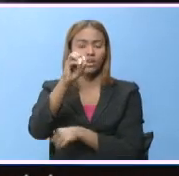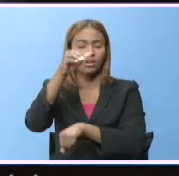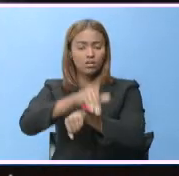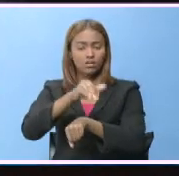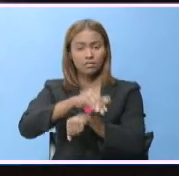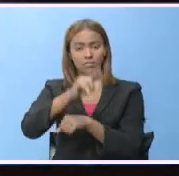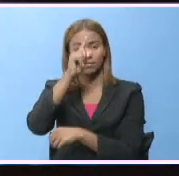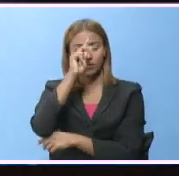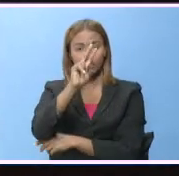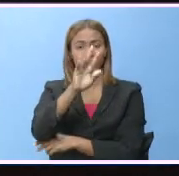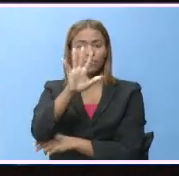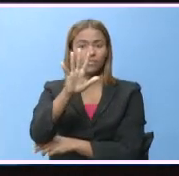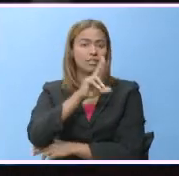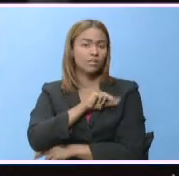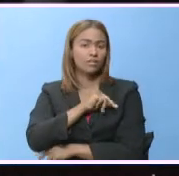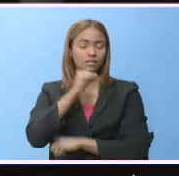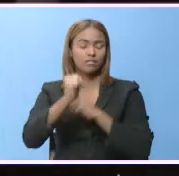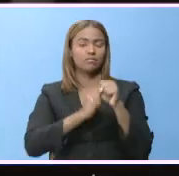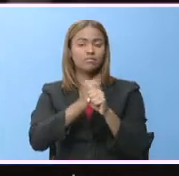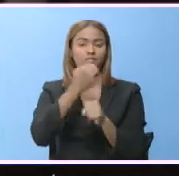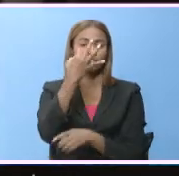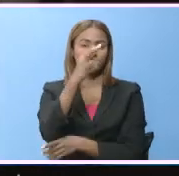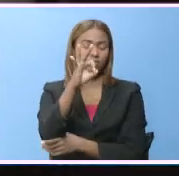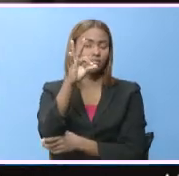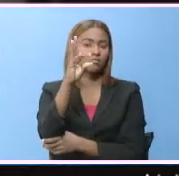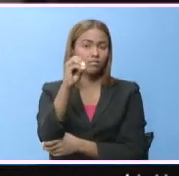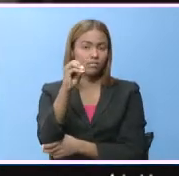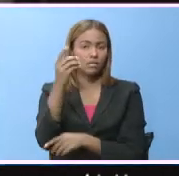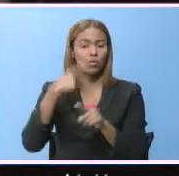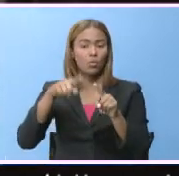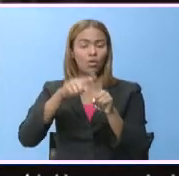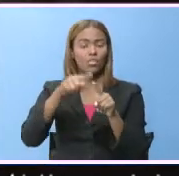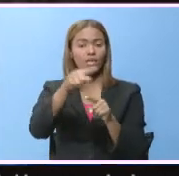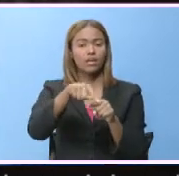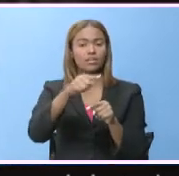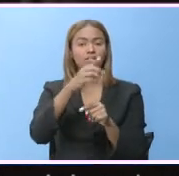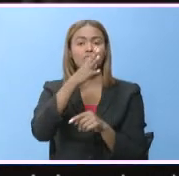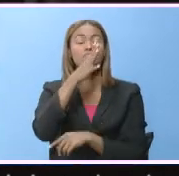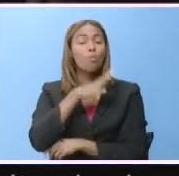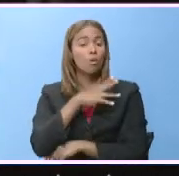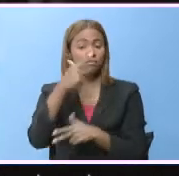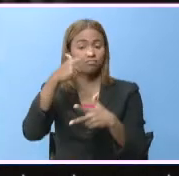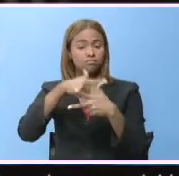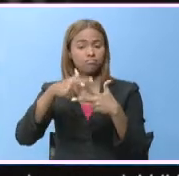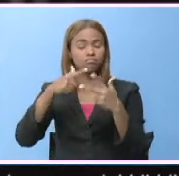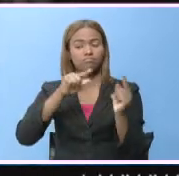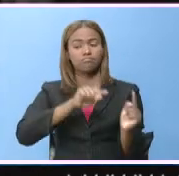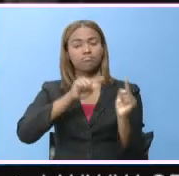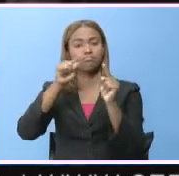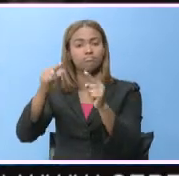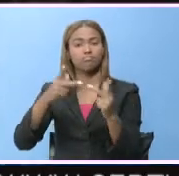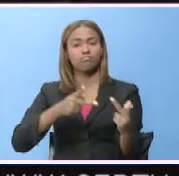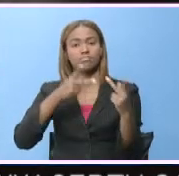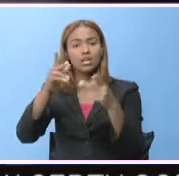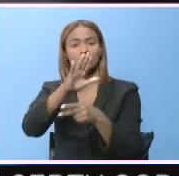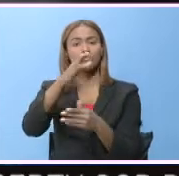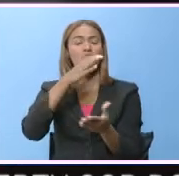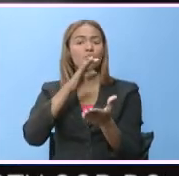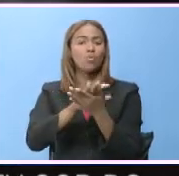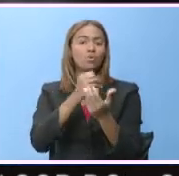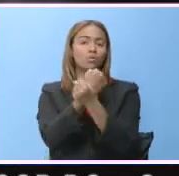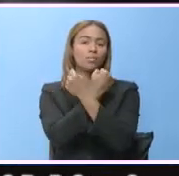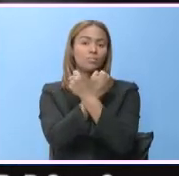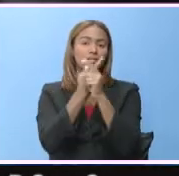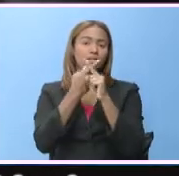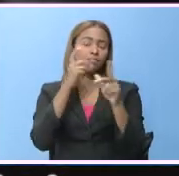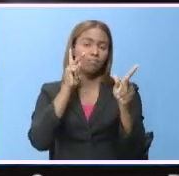del 25 de noviembre de 1960, cuando las activistas políticas regresaban de visitar a sus esposos presos en